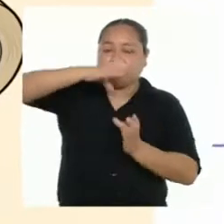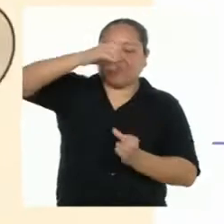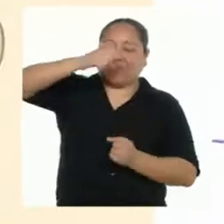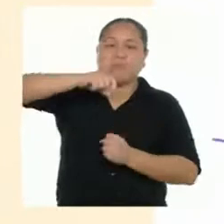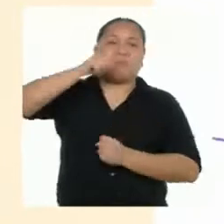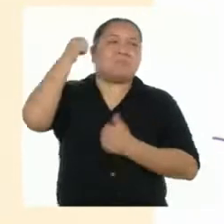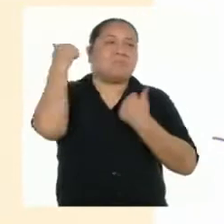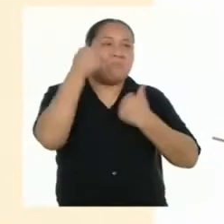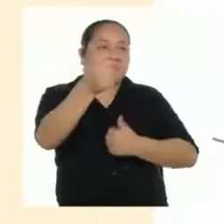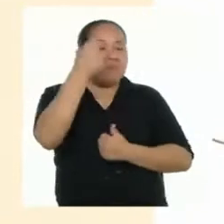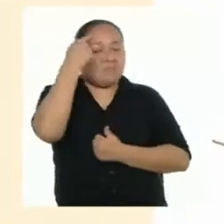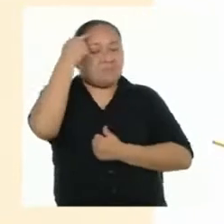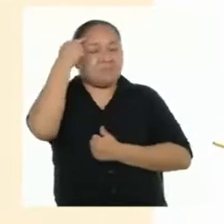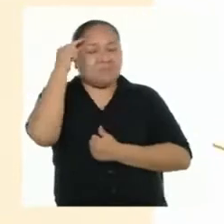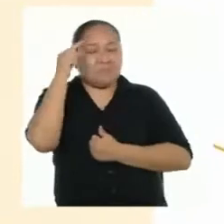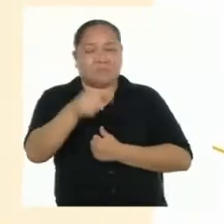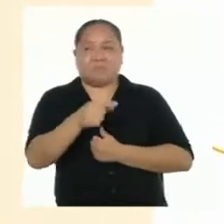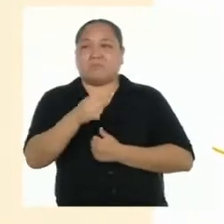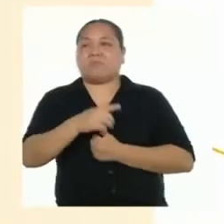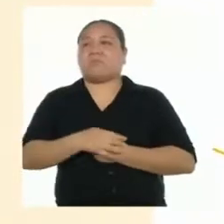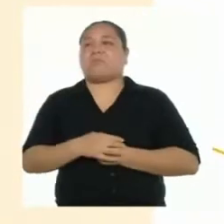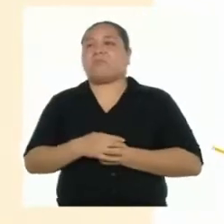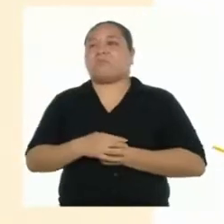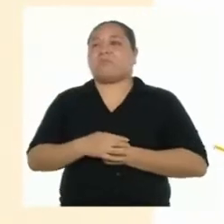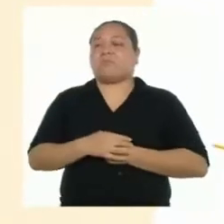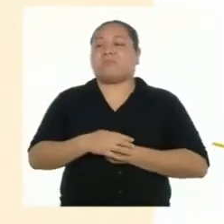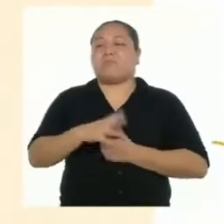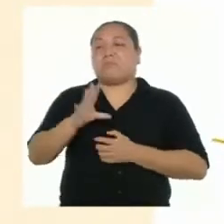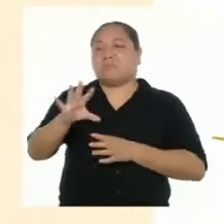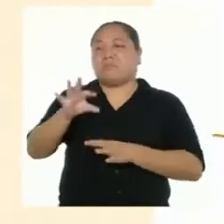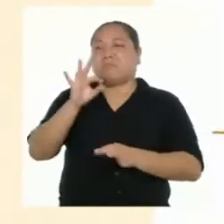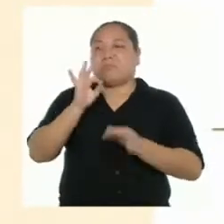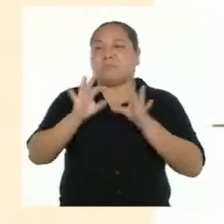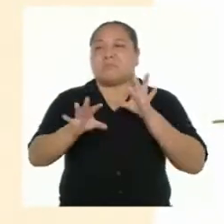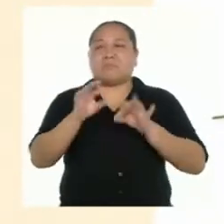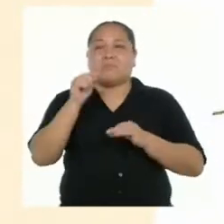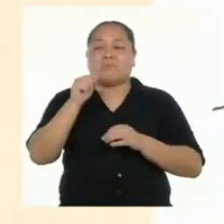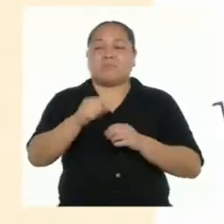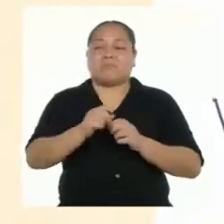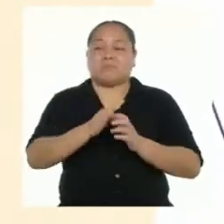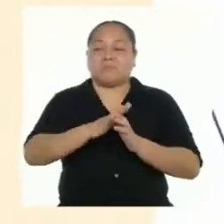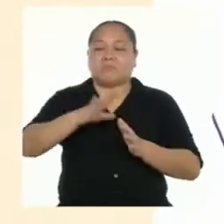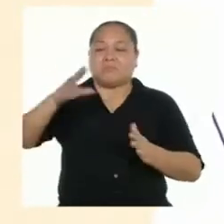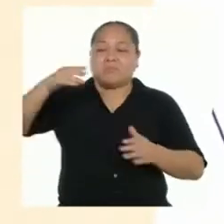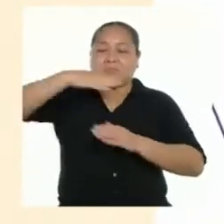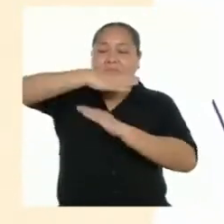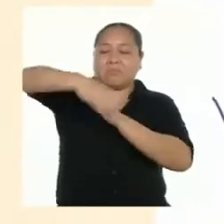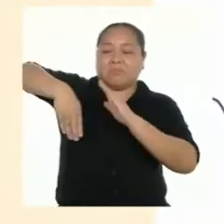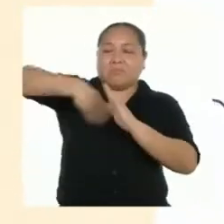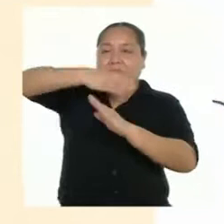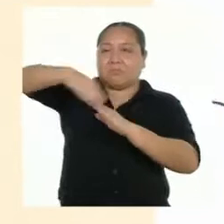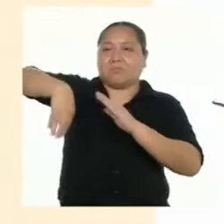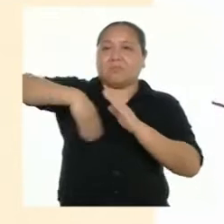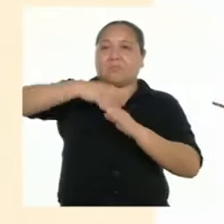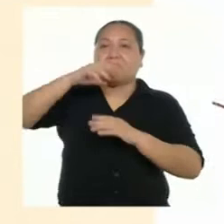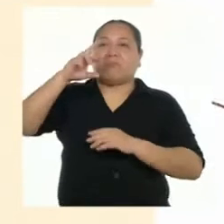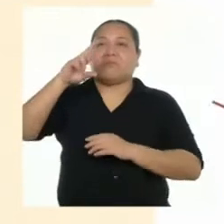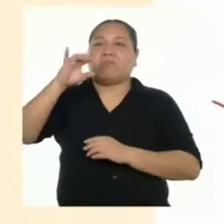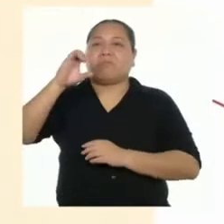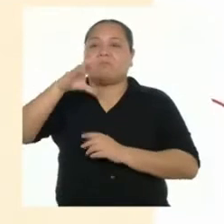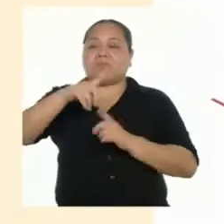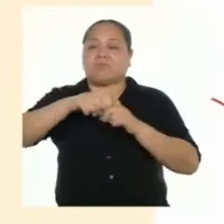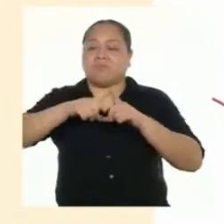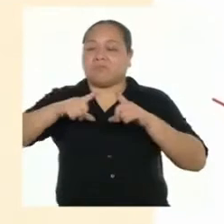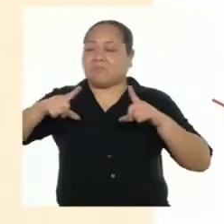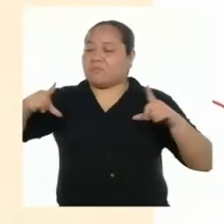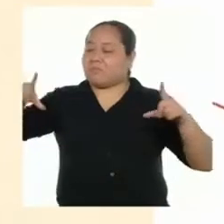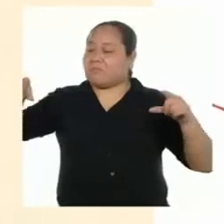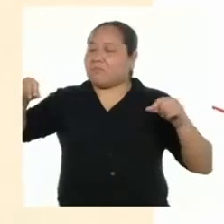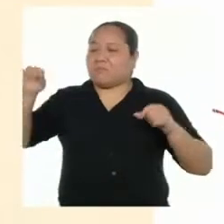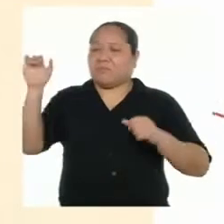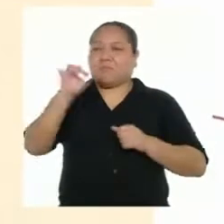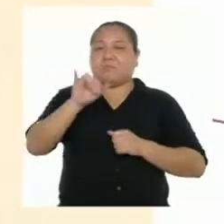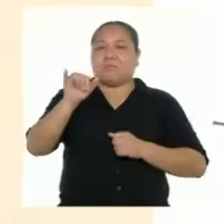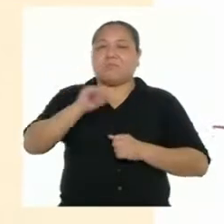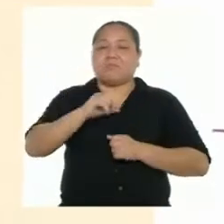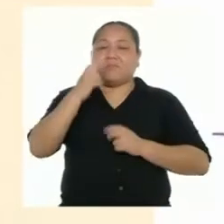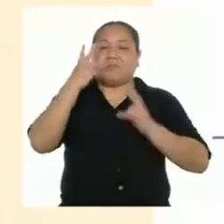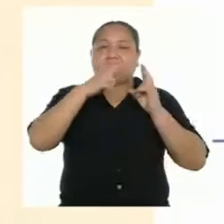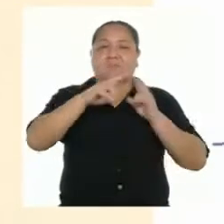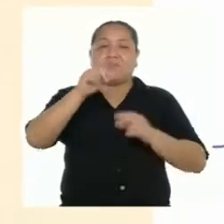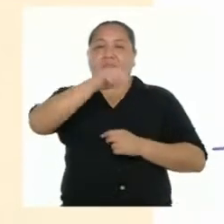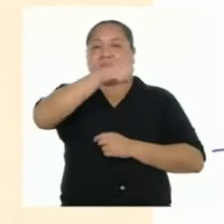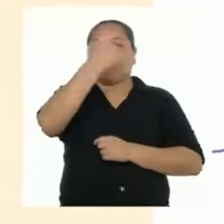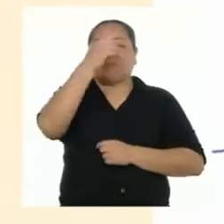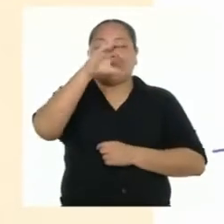Muy bien pensado, Yanira. Lo que obtendríamos al cortar ese trozo de venda sería un rectángulo. Justo como vimos con el